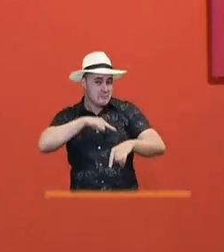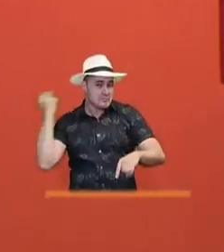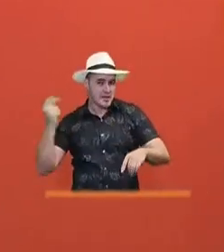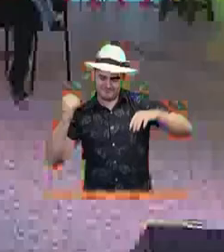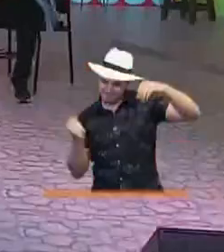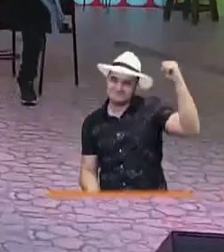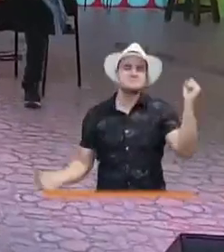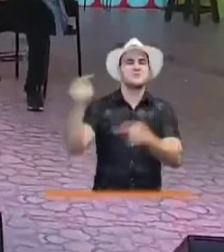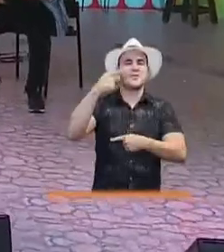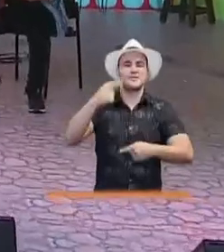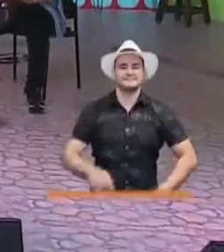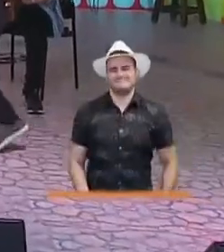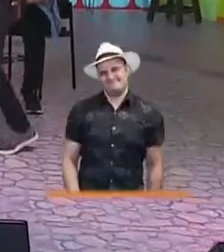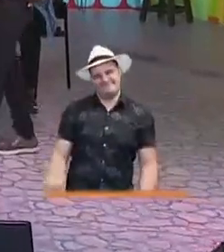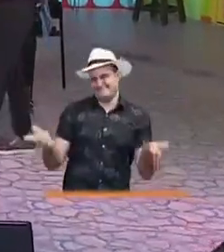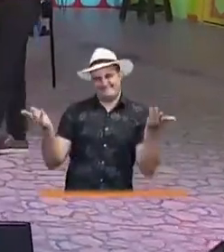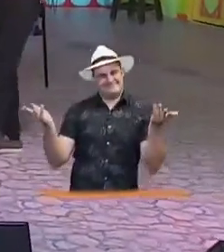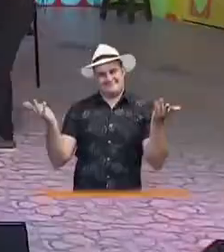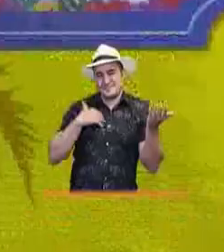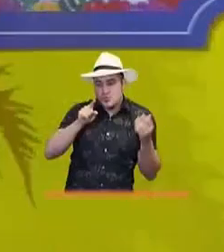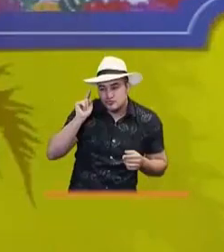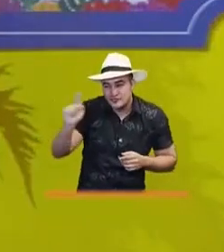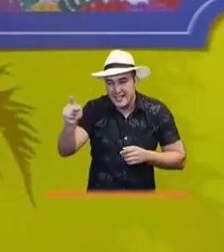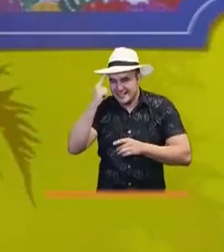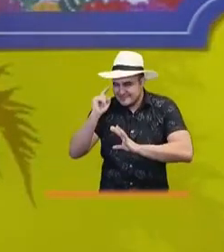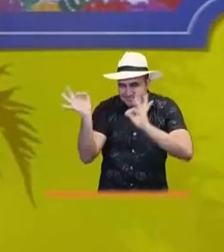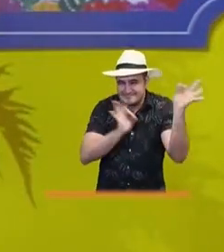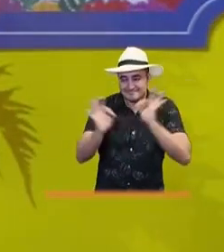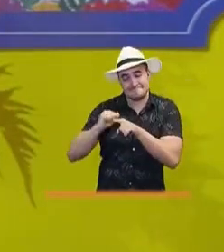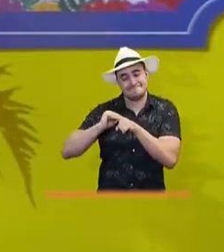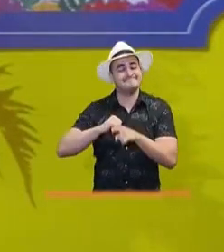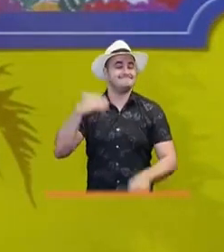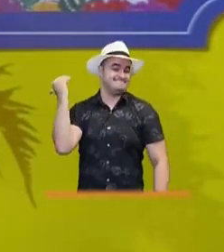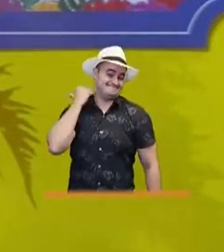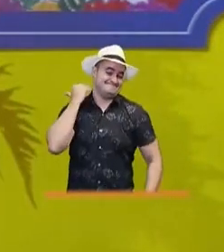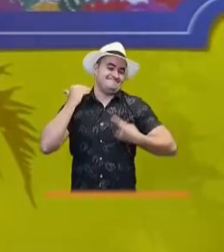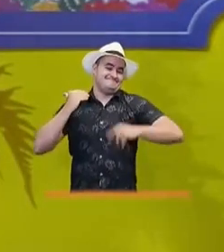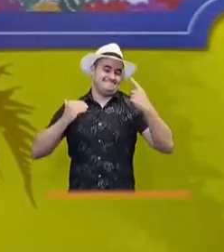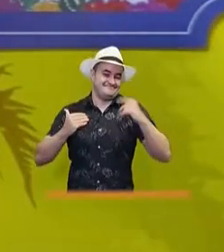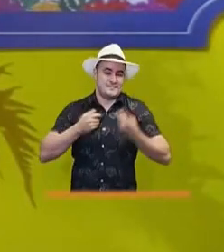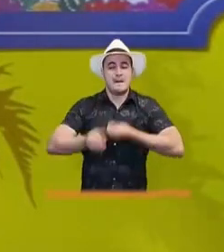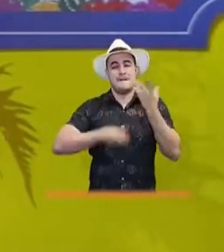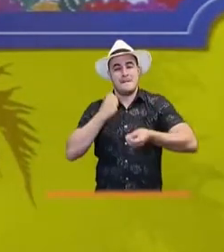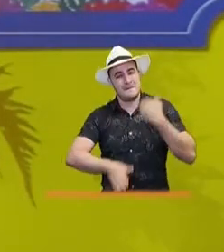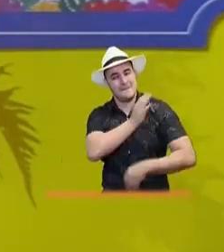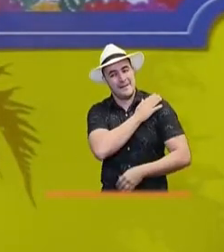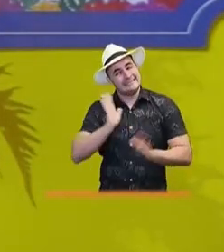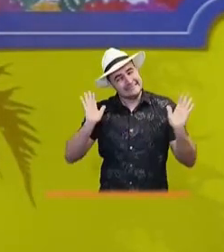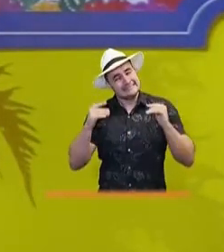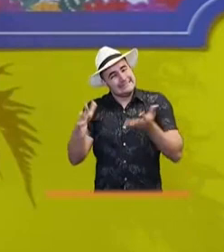el primero. Más bien prepárese bien y y haga mejor trova,